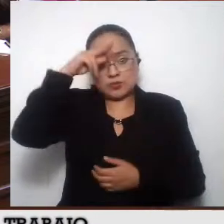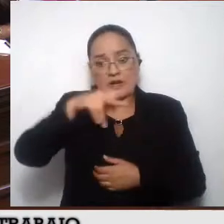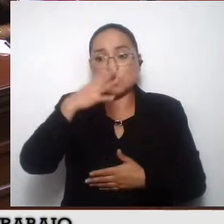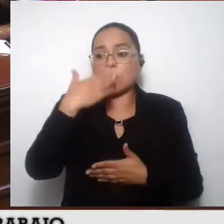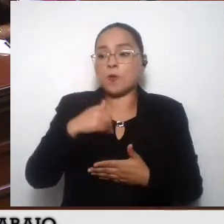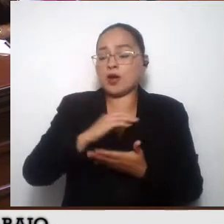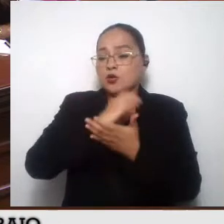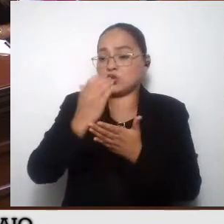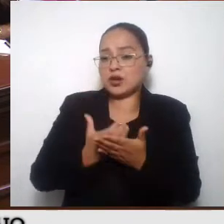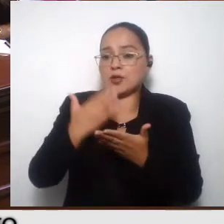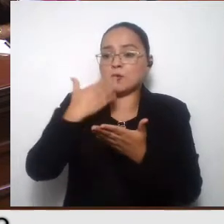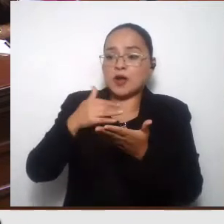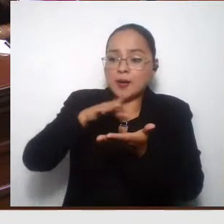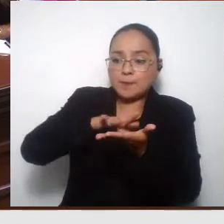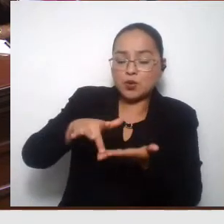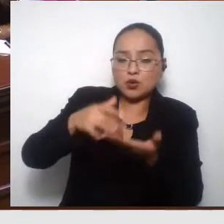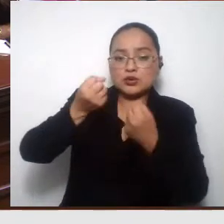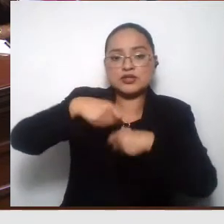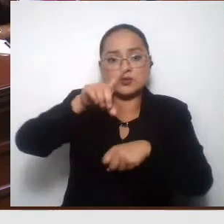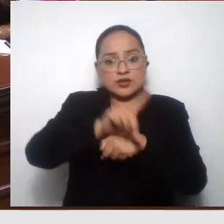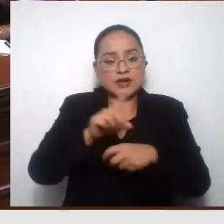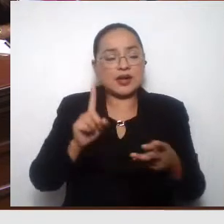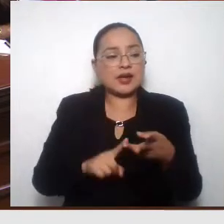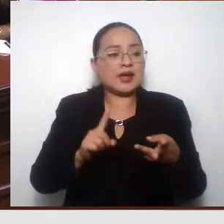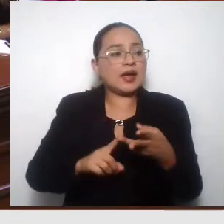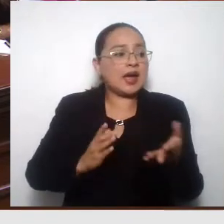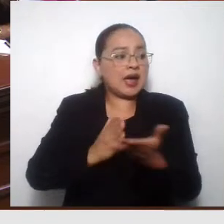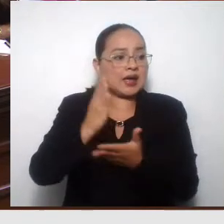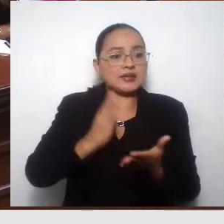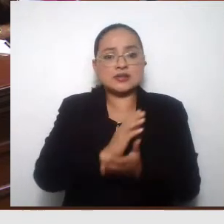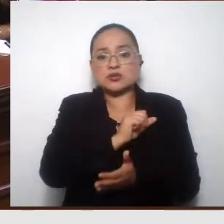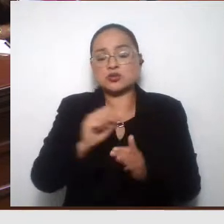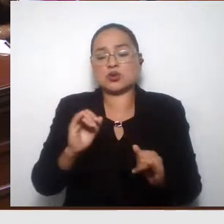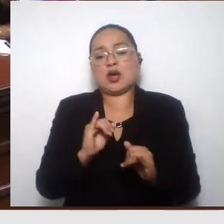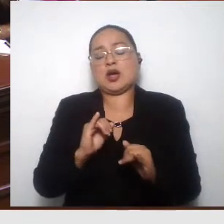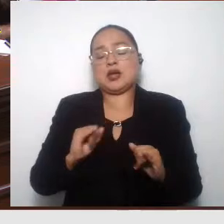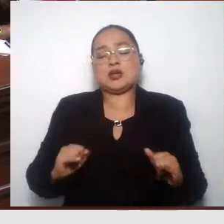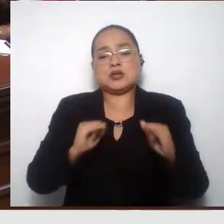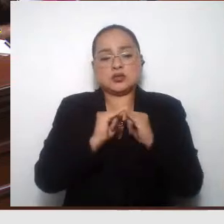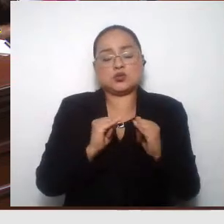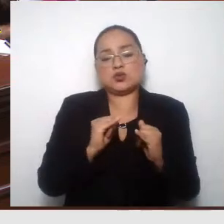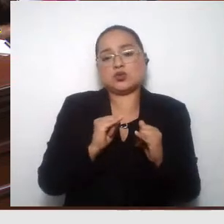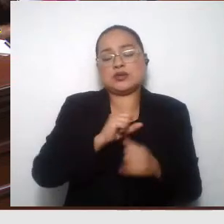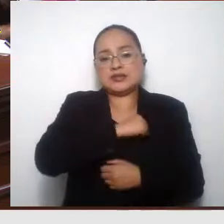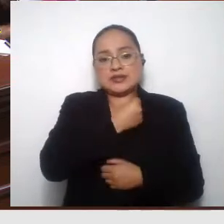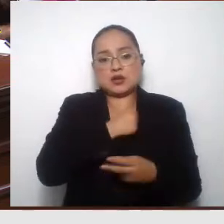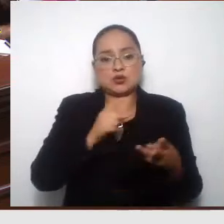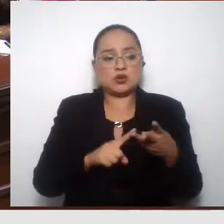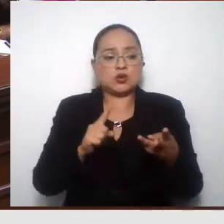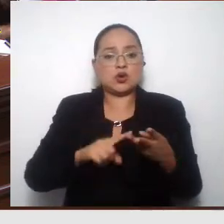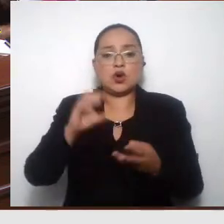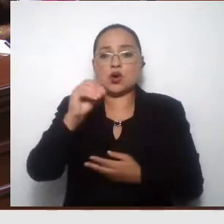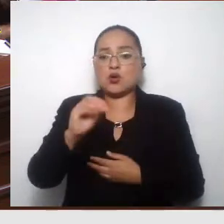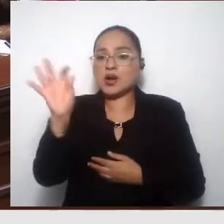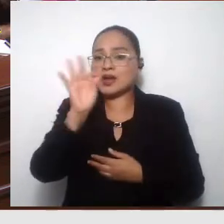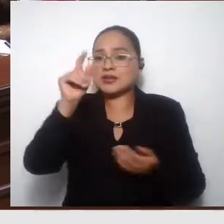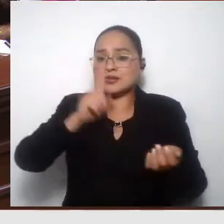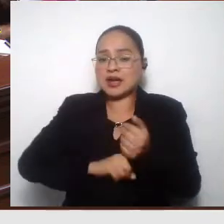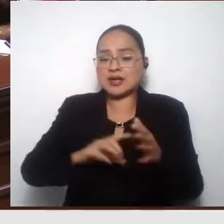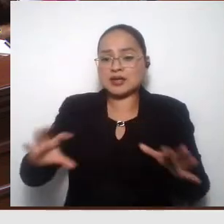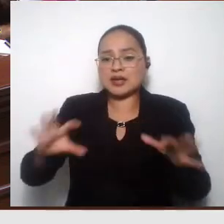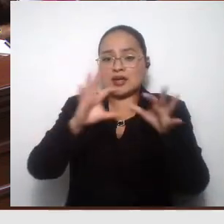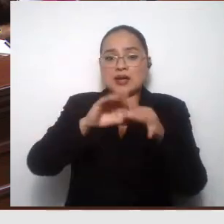prestaciones, seguridad social, acceso a instituciones de salud y en muchos casos ni siquiera jornadas establecidas de